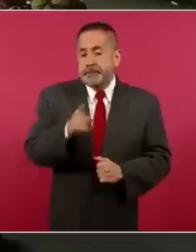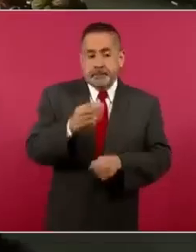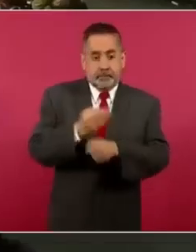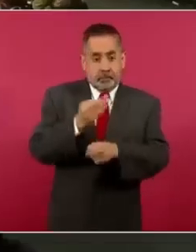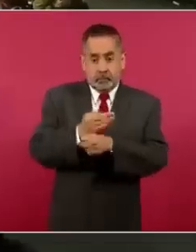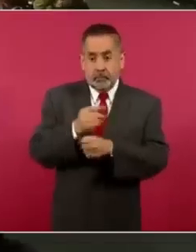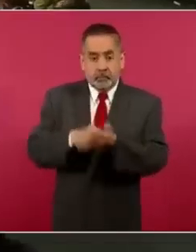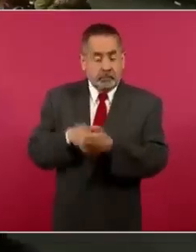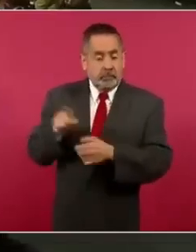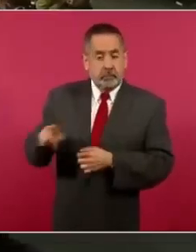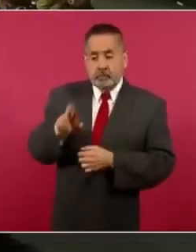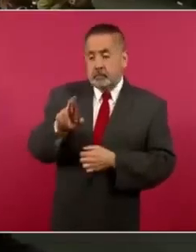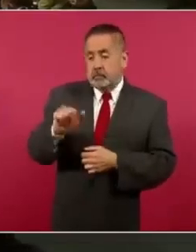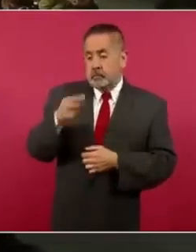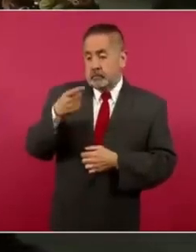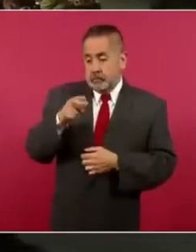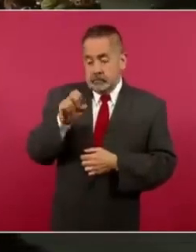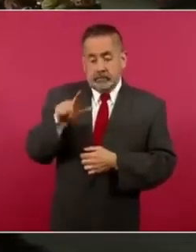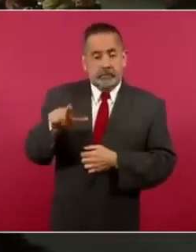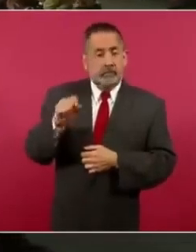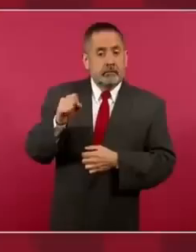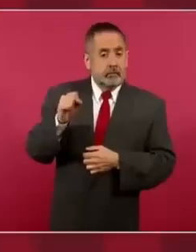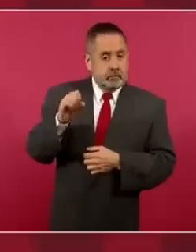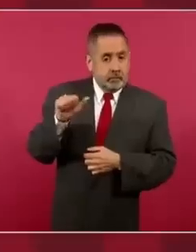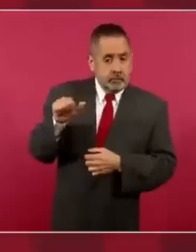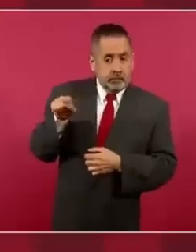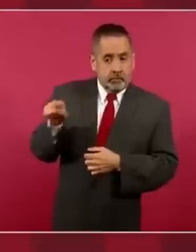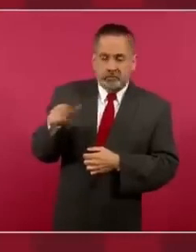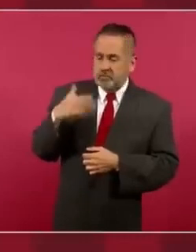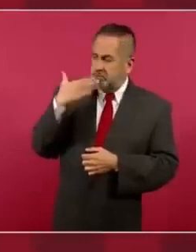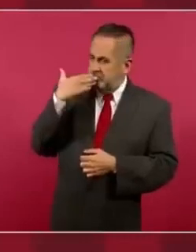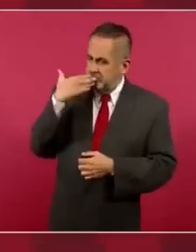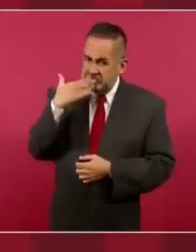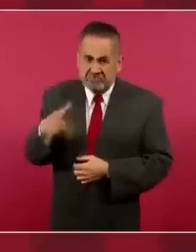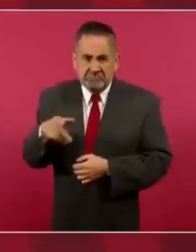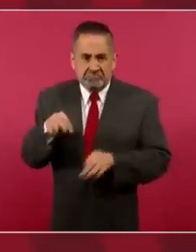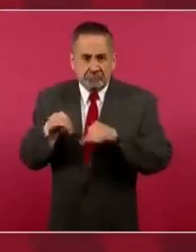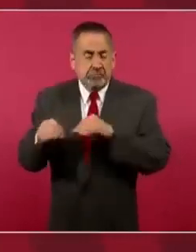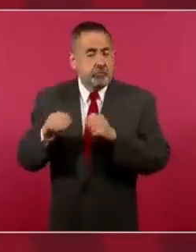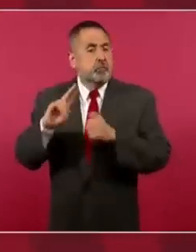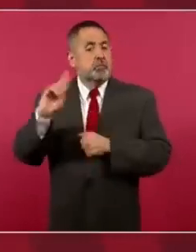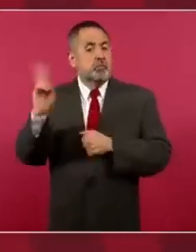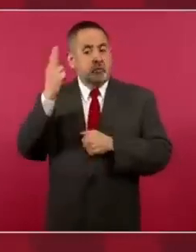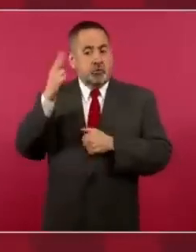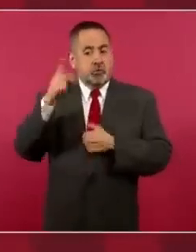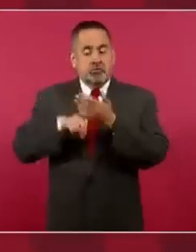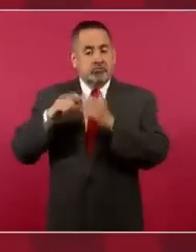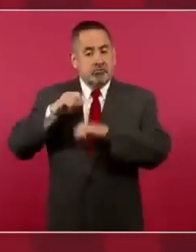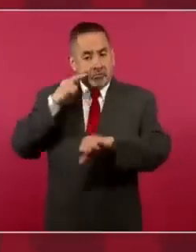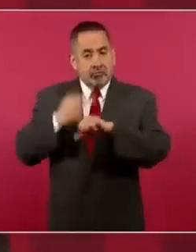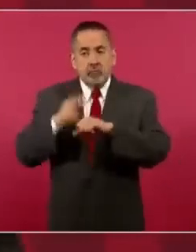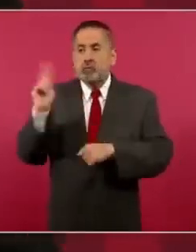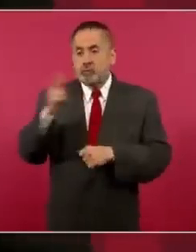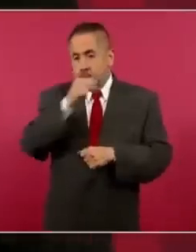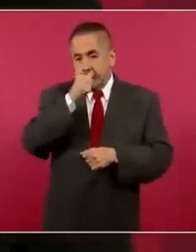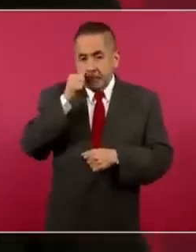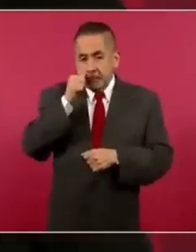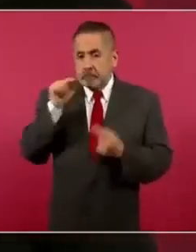haciendo Raquel Sosa, que es muy bueno con las universidades Benito